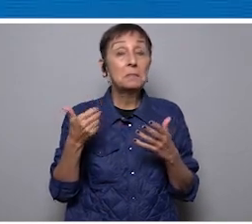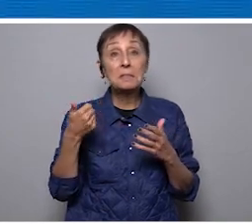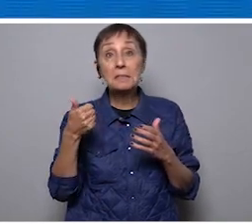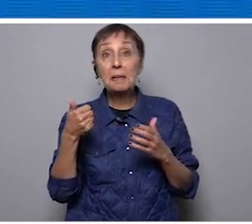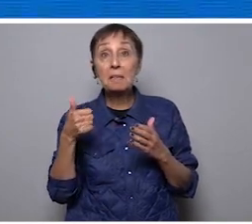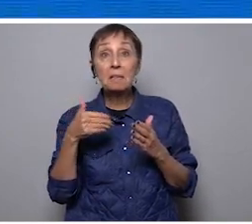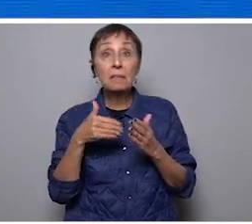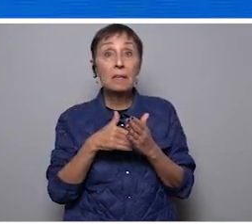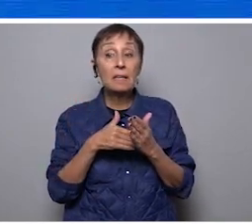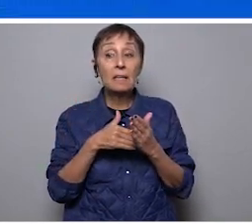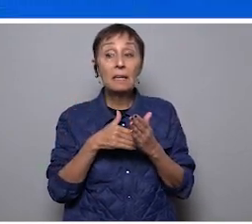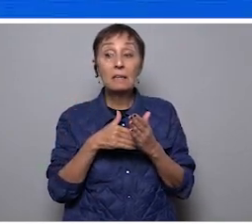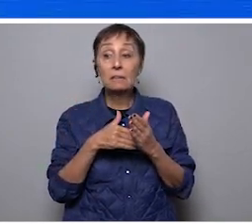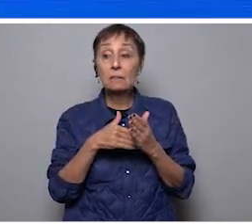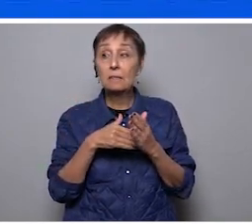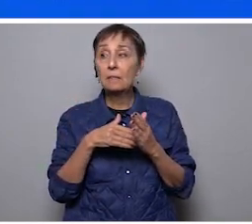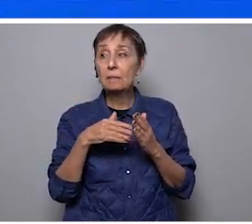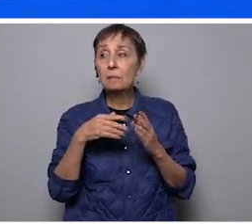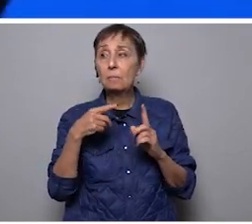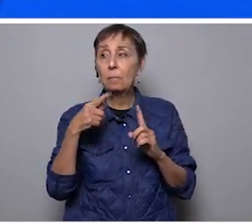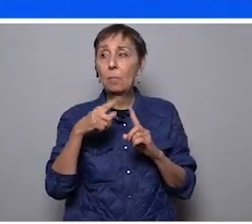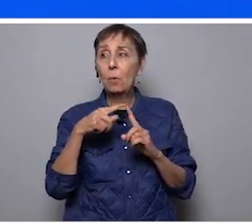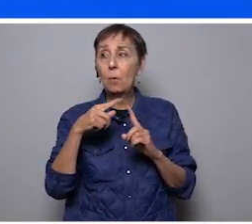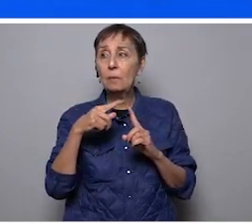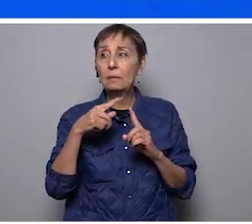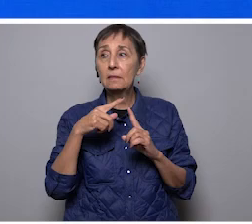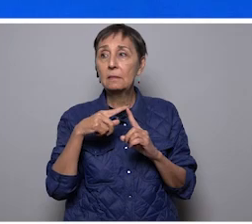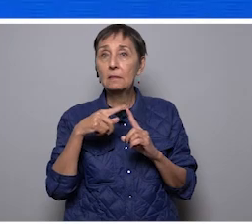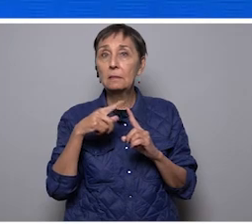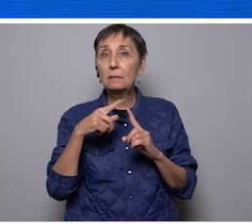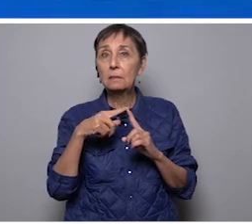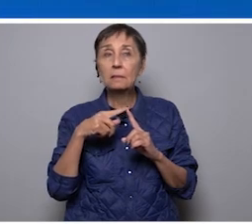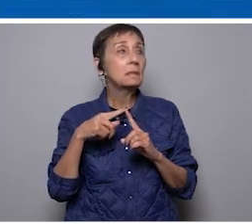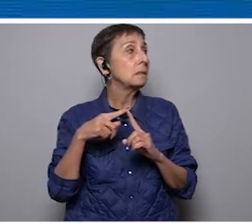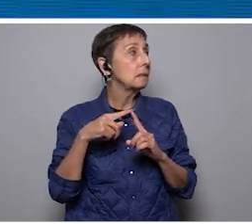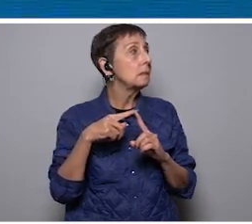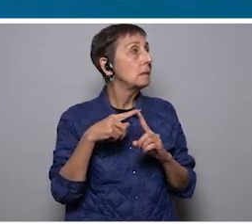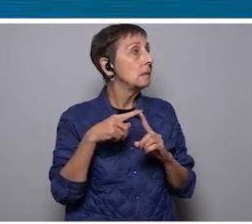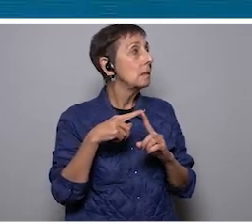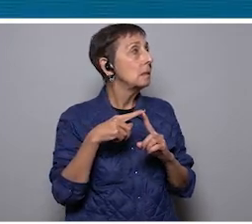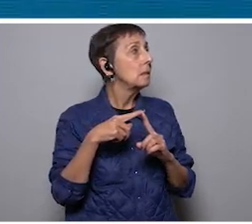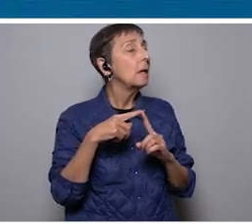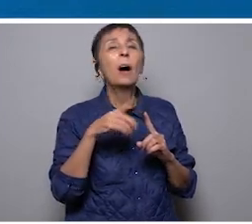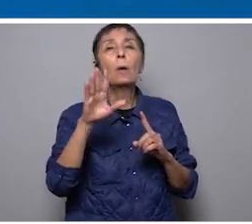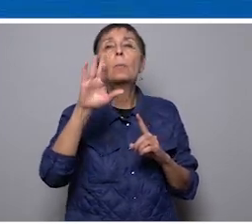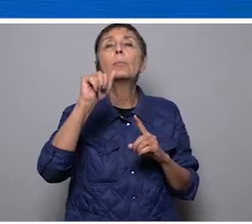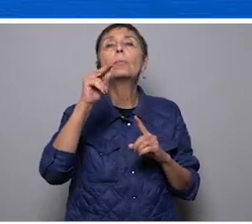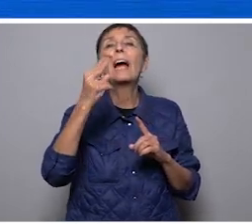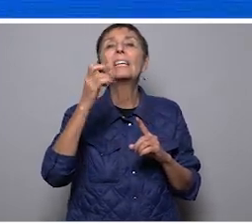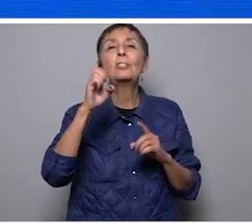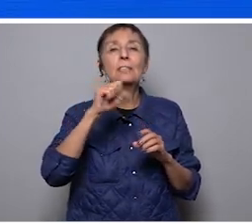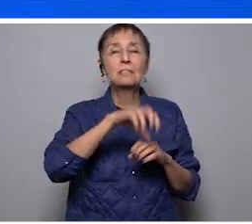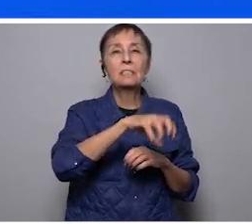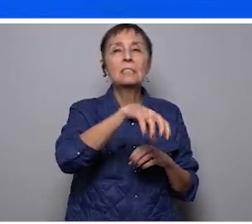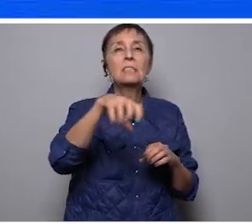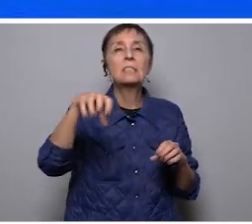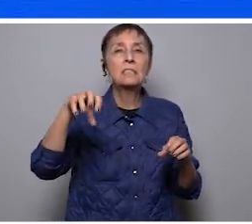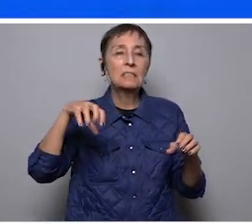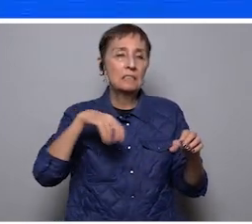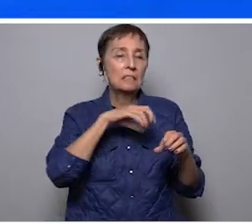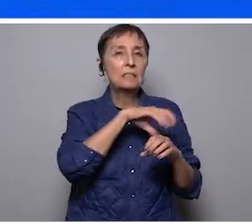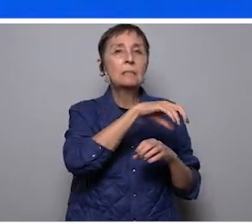donde atendemos estamos principalmente en las zonas suburbanas y Rurales Es que creo que sí nos